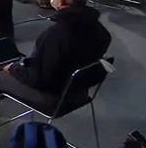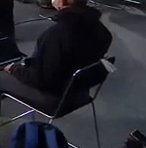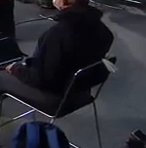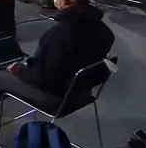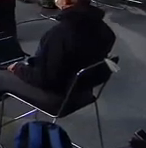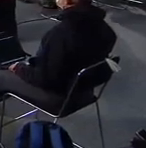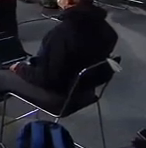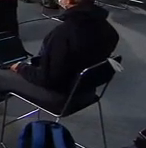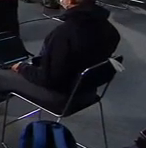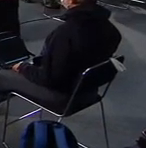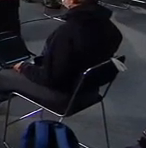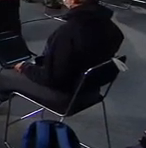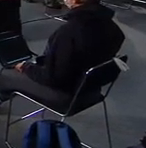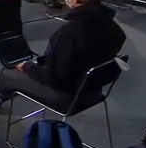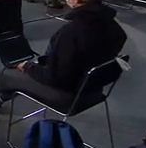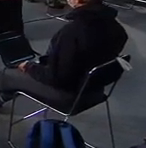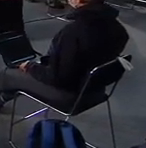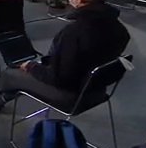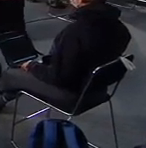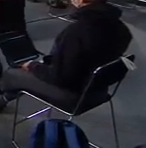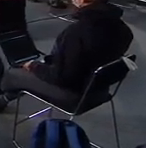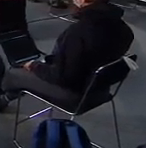su Twitter,